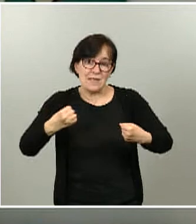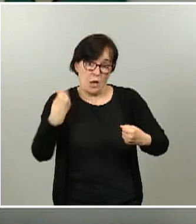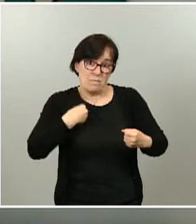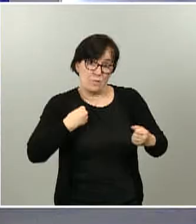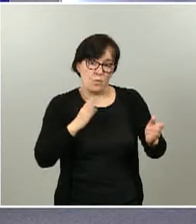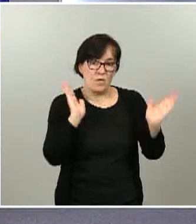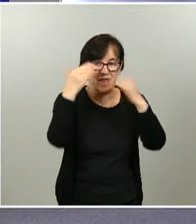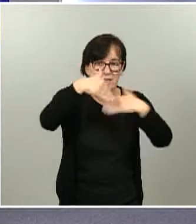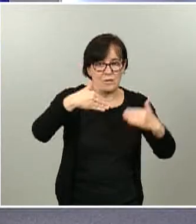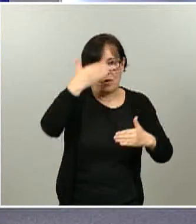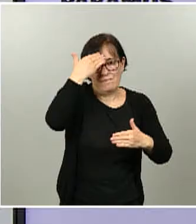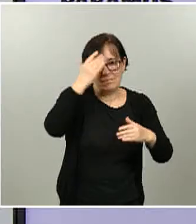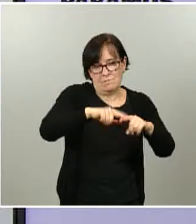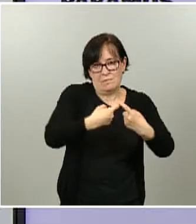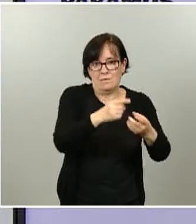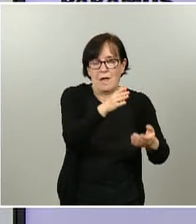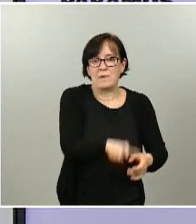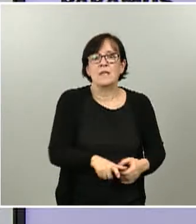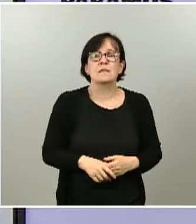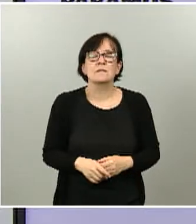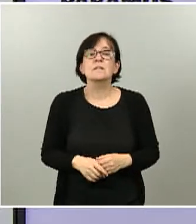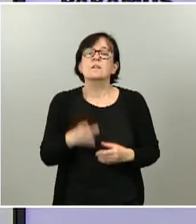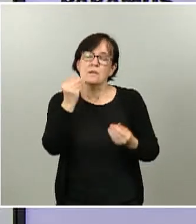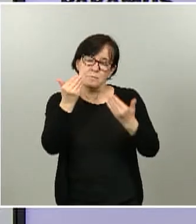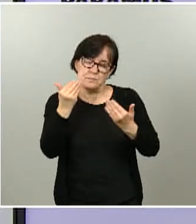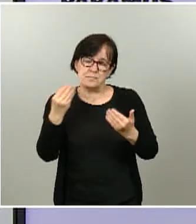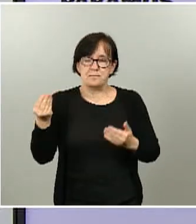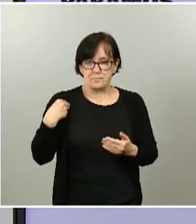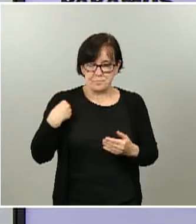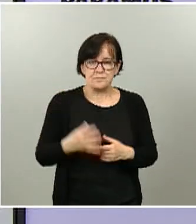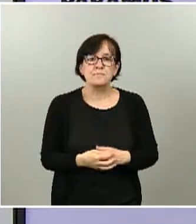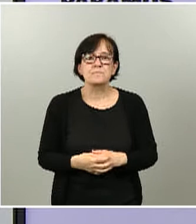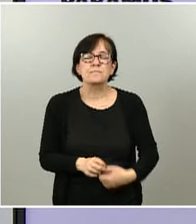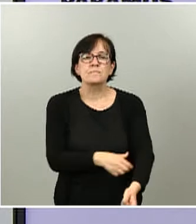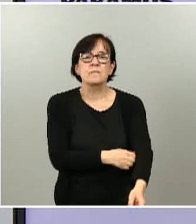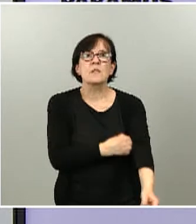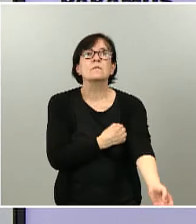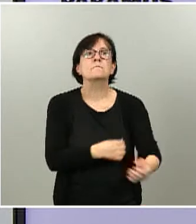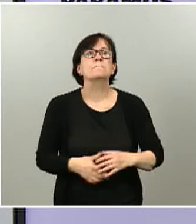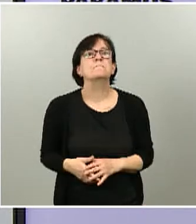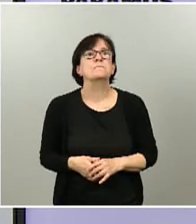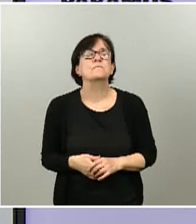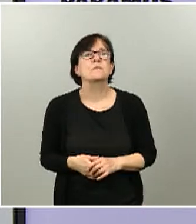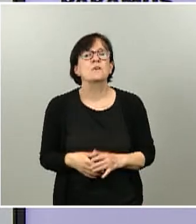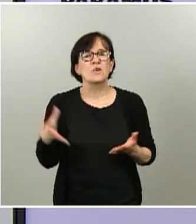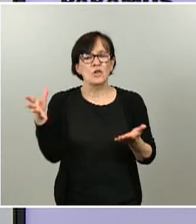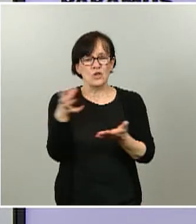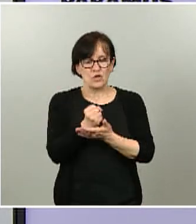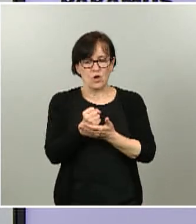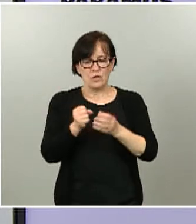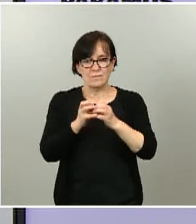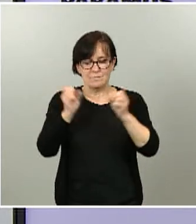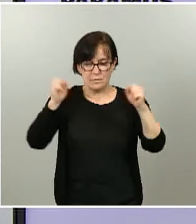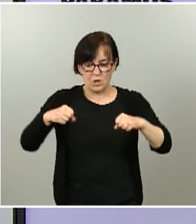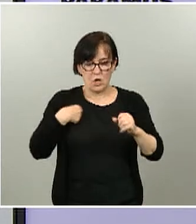ministro. Muchísimas gracias, Luis, por sus preguntas. Bien, todas nuestras decisiones y todos nuestros protocolos están en